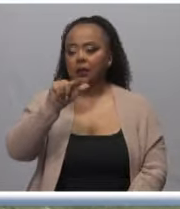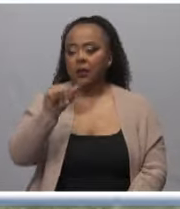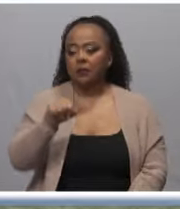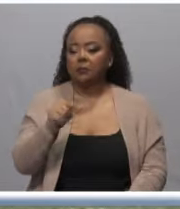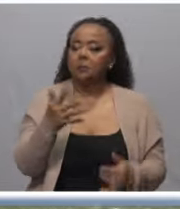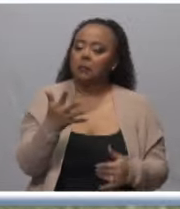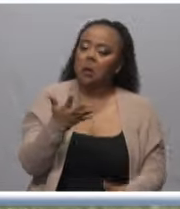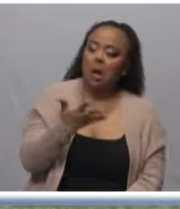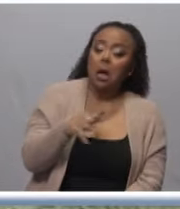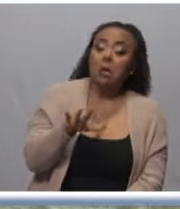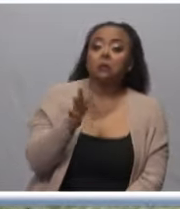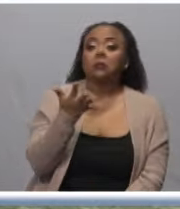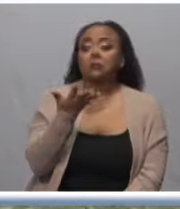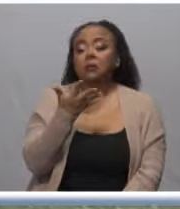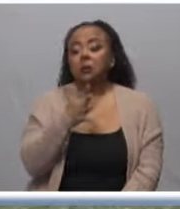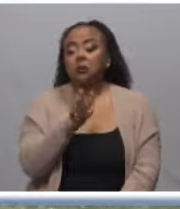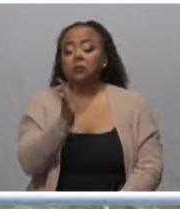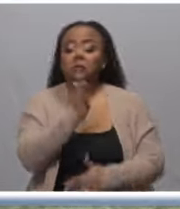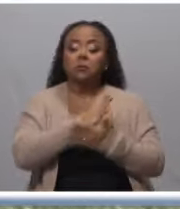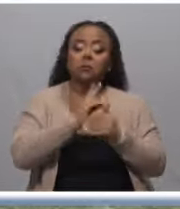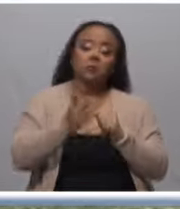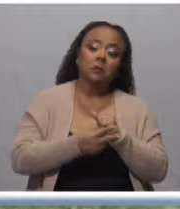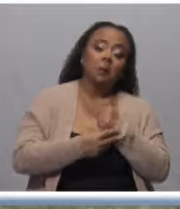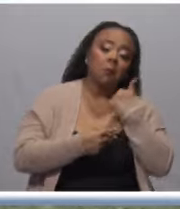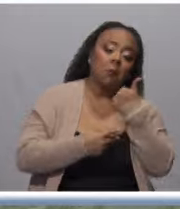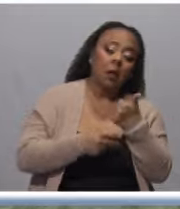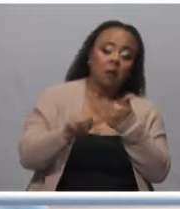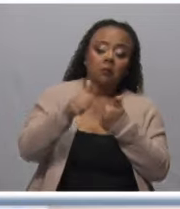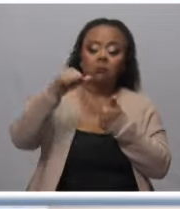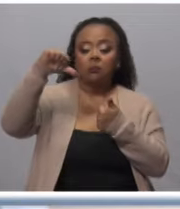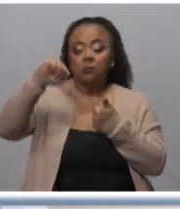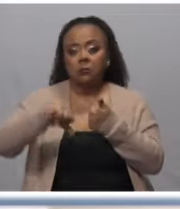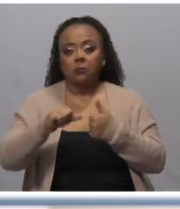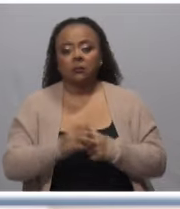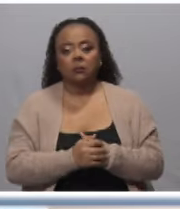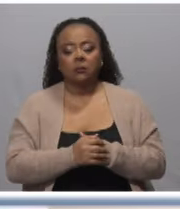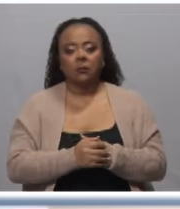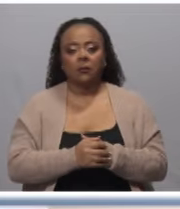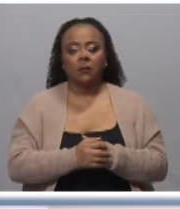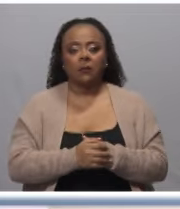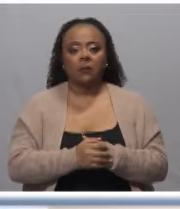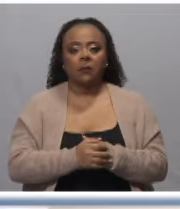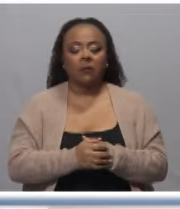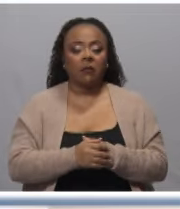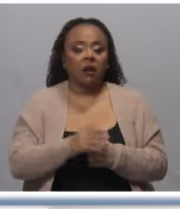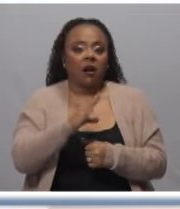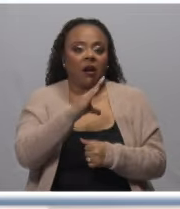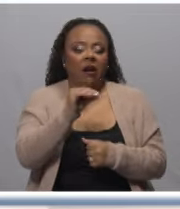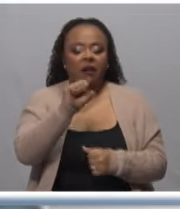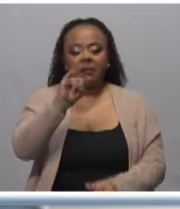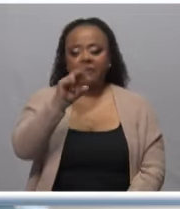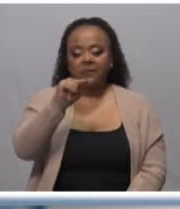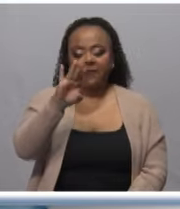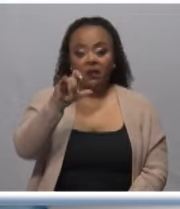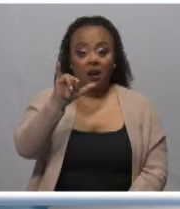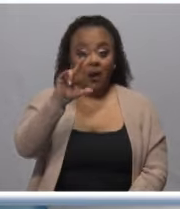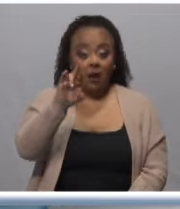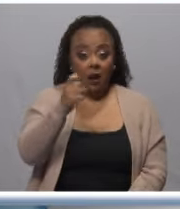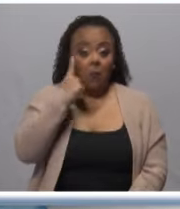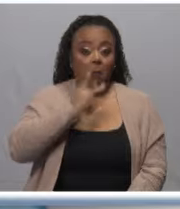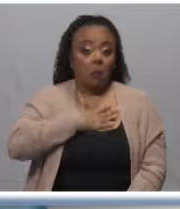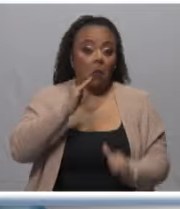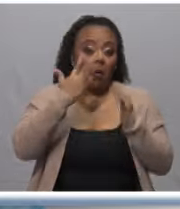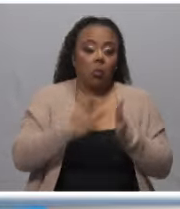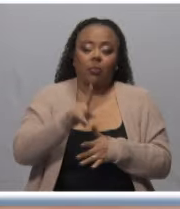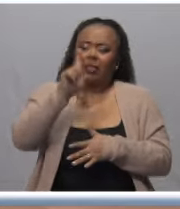más o menos Ahí al rato que juega bien Hay ratos que no juega bien este sincler que para mí es un jugador que